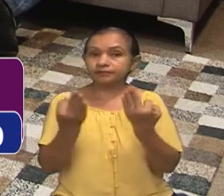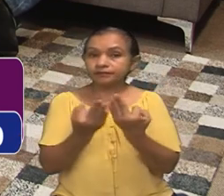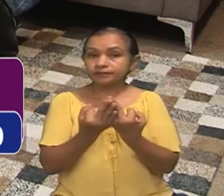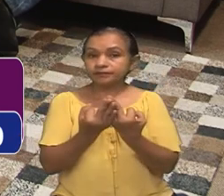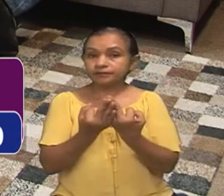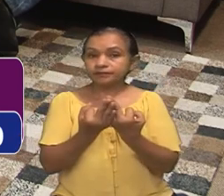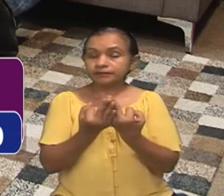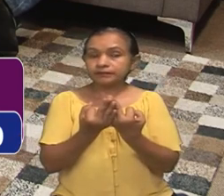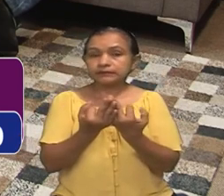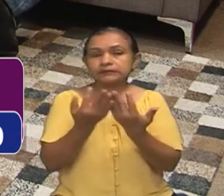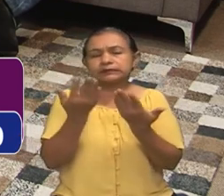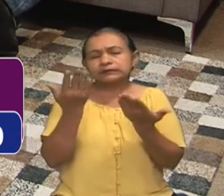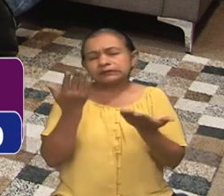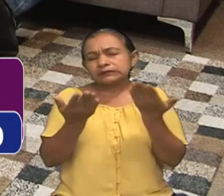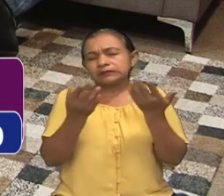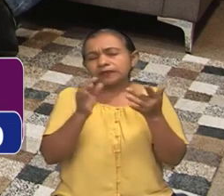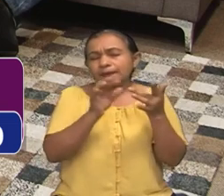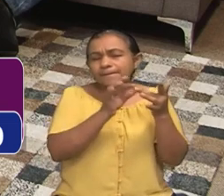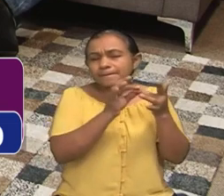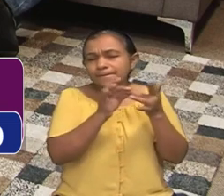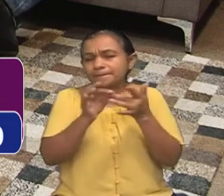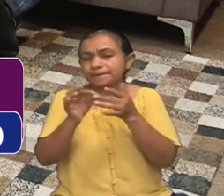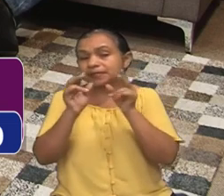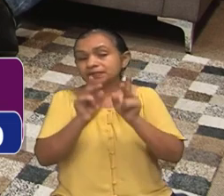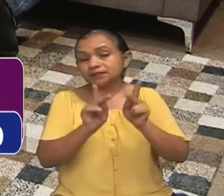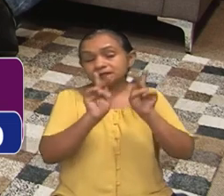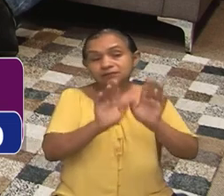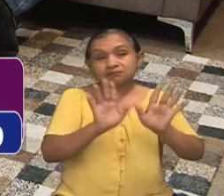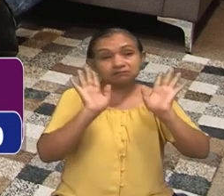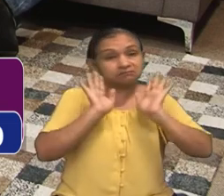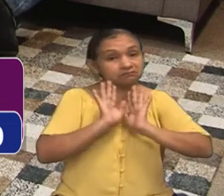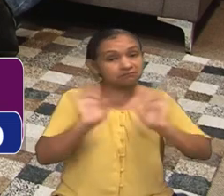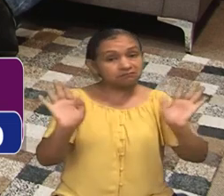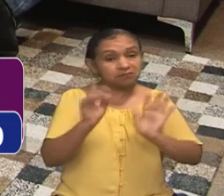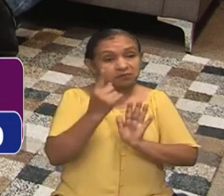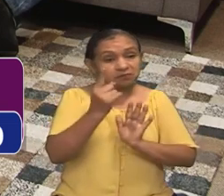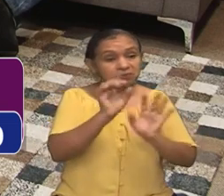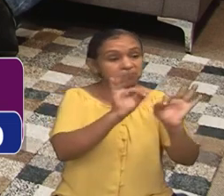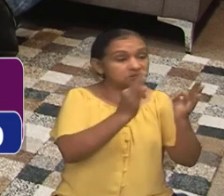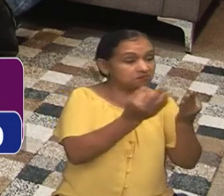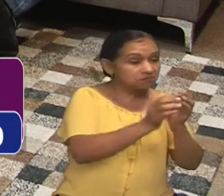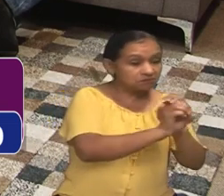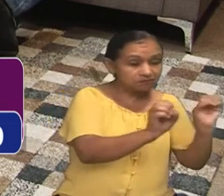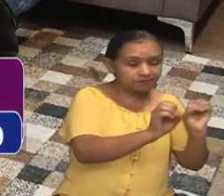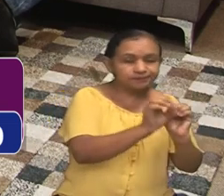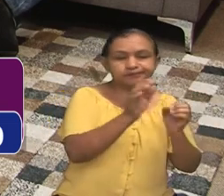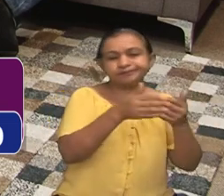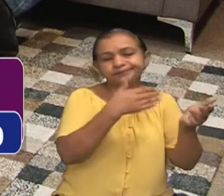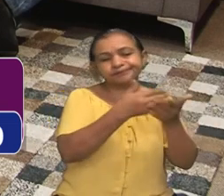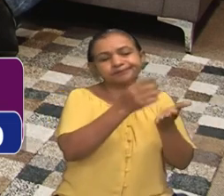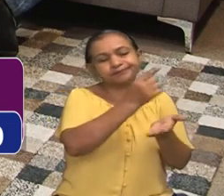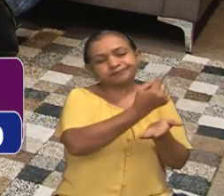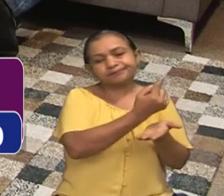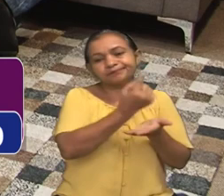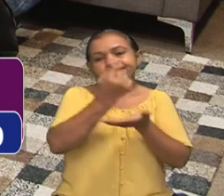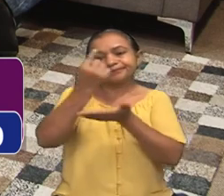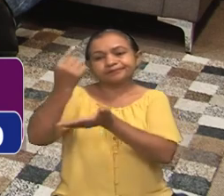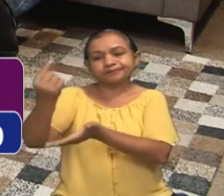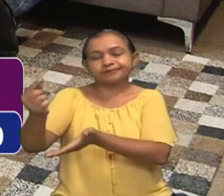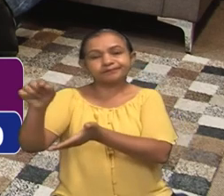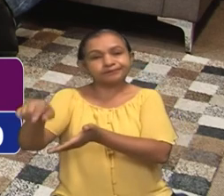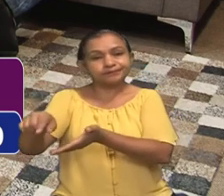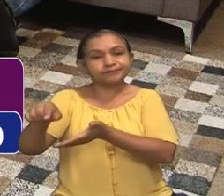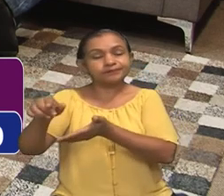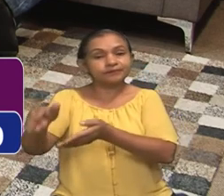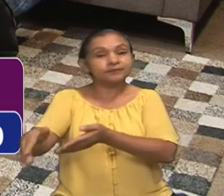casos excepcionales, claro, en casos particulares, ser remitidos a un centro. Y debe de haber un